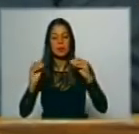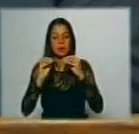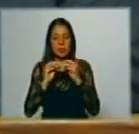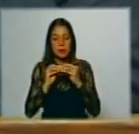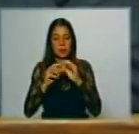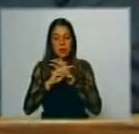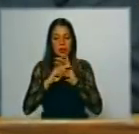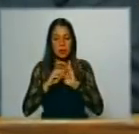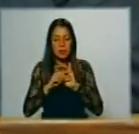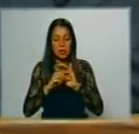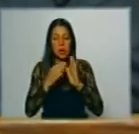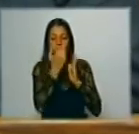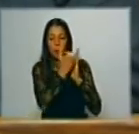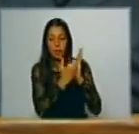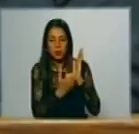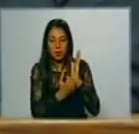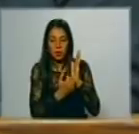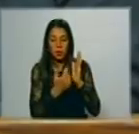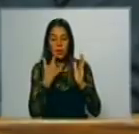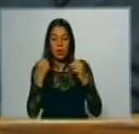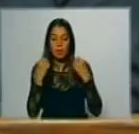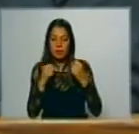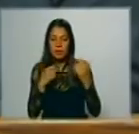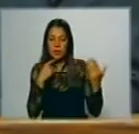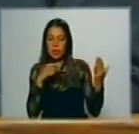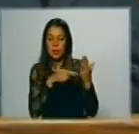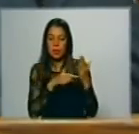cargo de los sujetos de aplicación